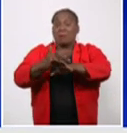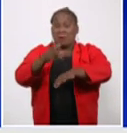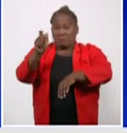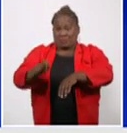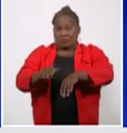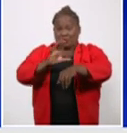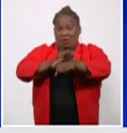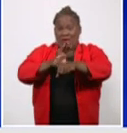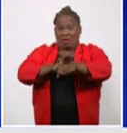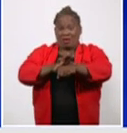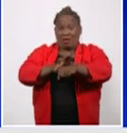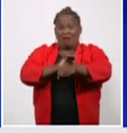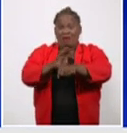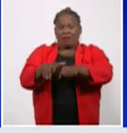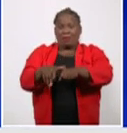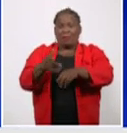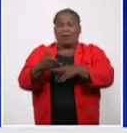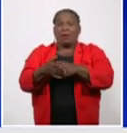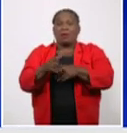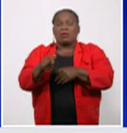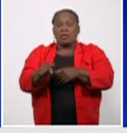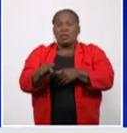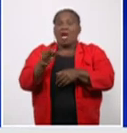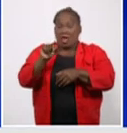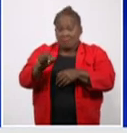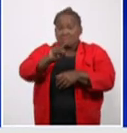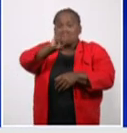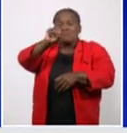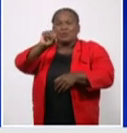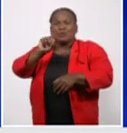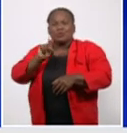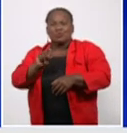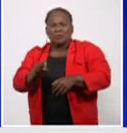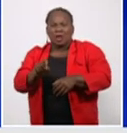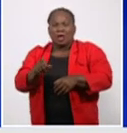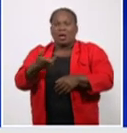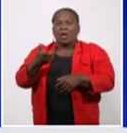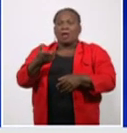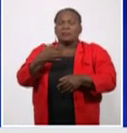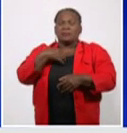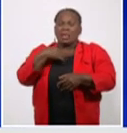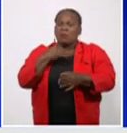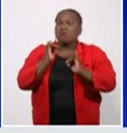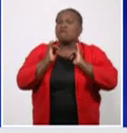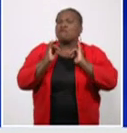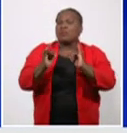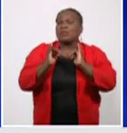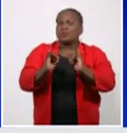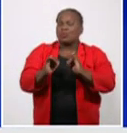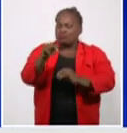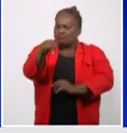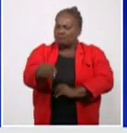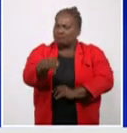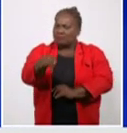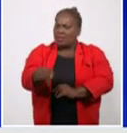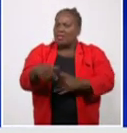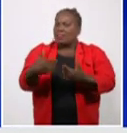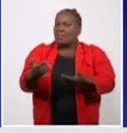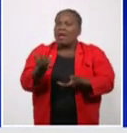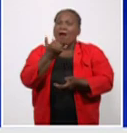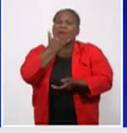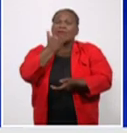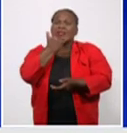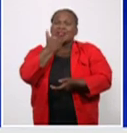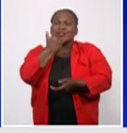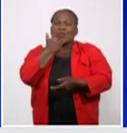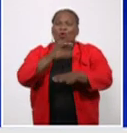sido dadas de alta. Y viene la pregunta, doctor, ¿existen datos actualizados sobre estas secuelas en Cuba a